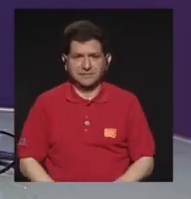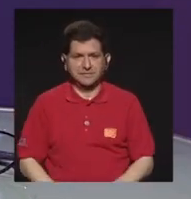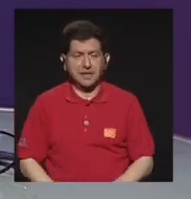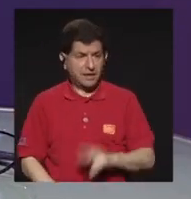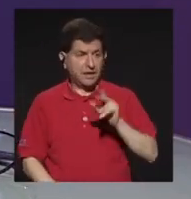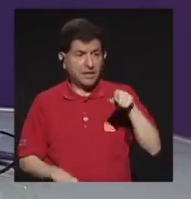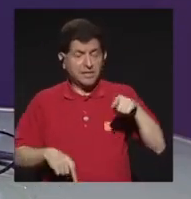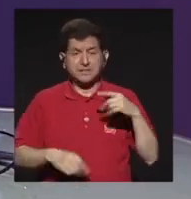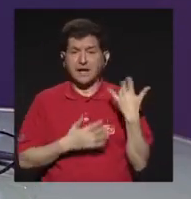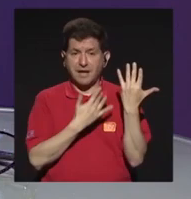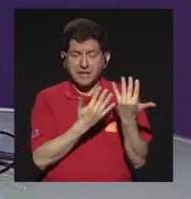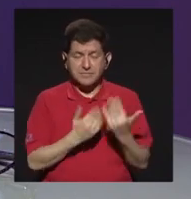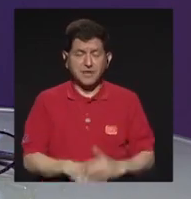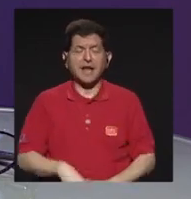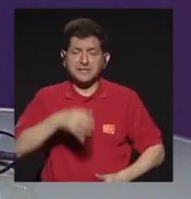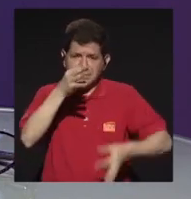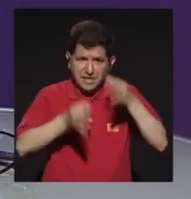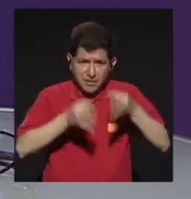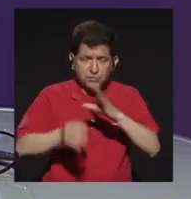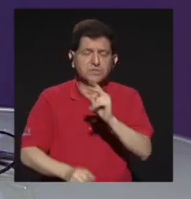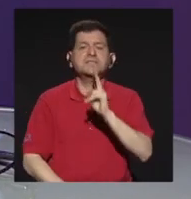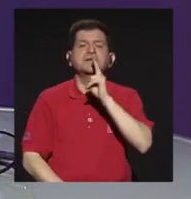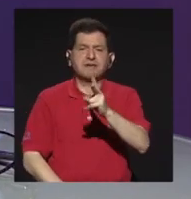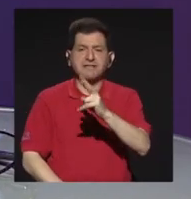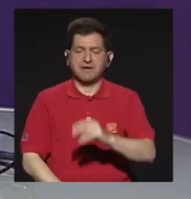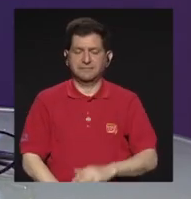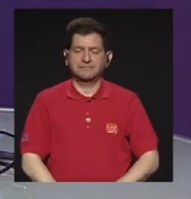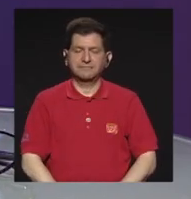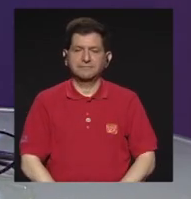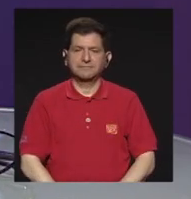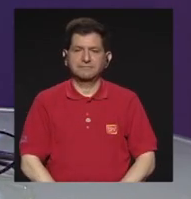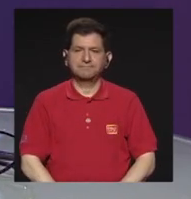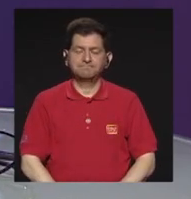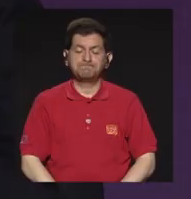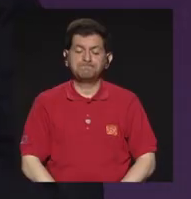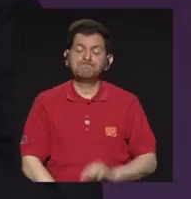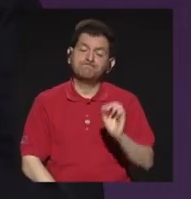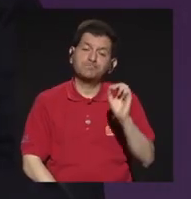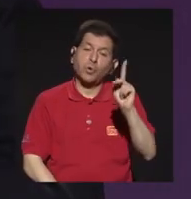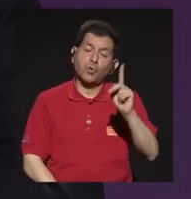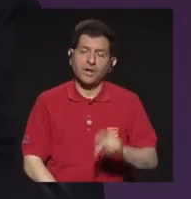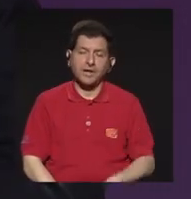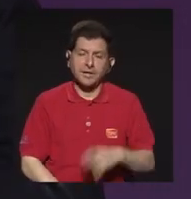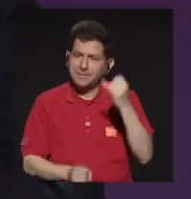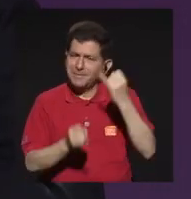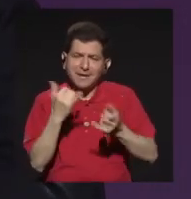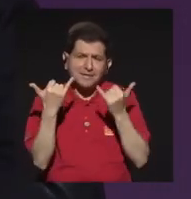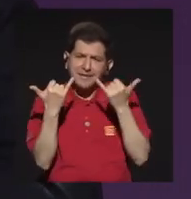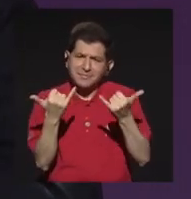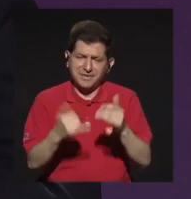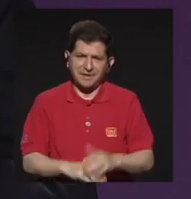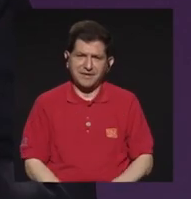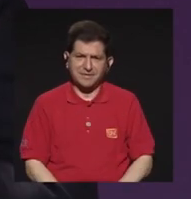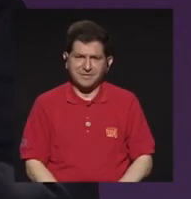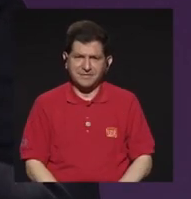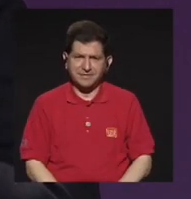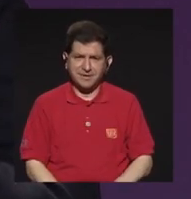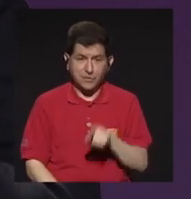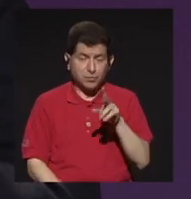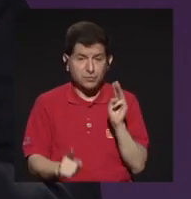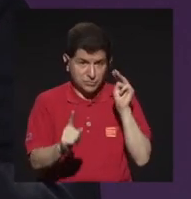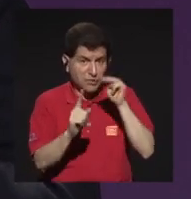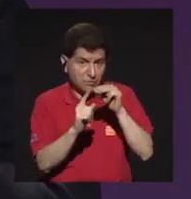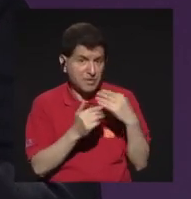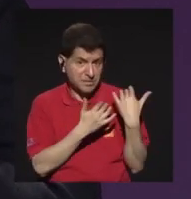de verdad es una esperanza de justicia ok para cerrar o sea nos estás dando un